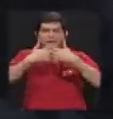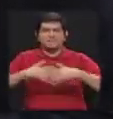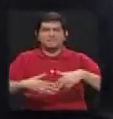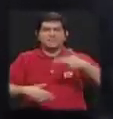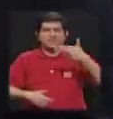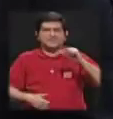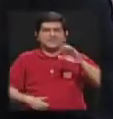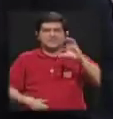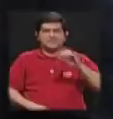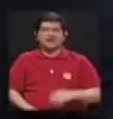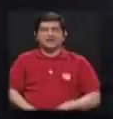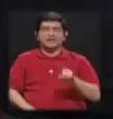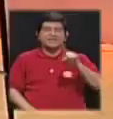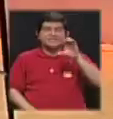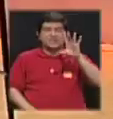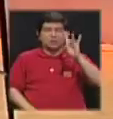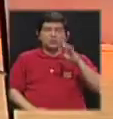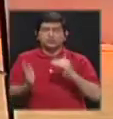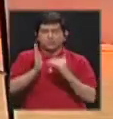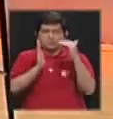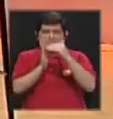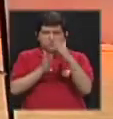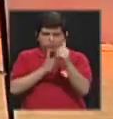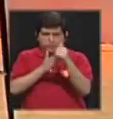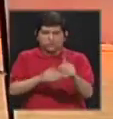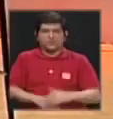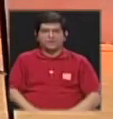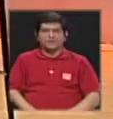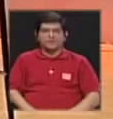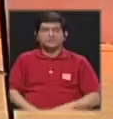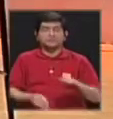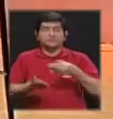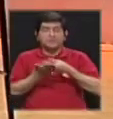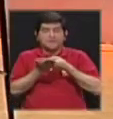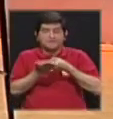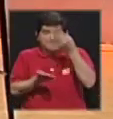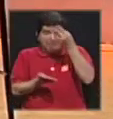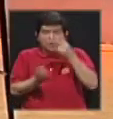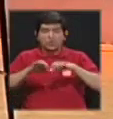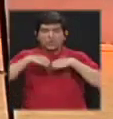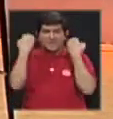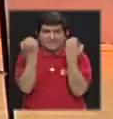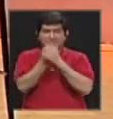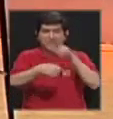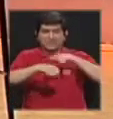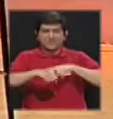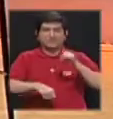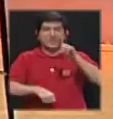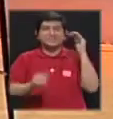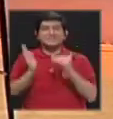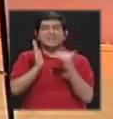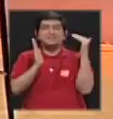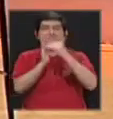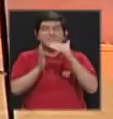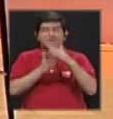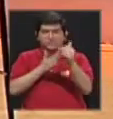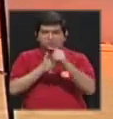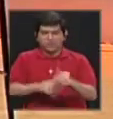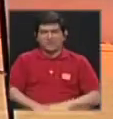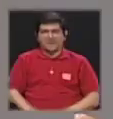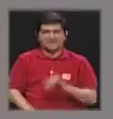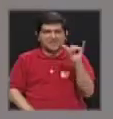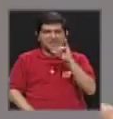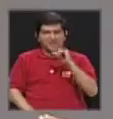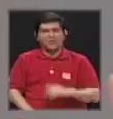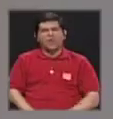de 108 millones de dólares, que lo que costó el Estadio Nacional en Costa Rica fueron 100 millones de dólares, y